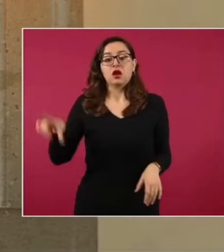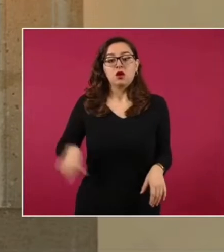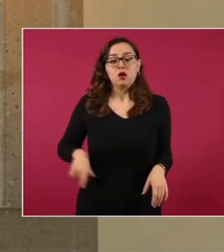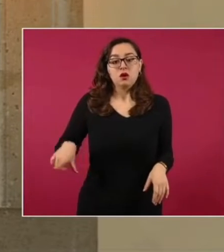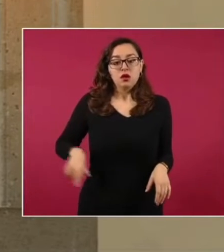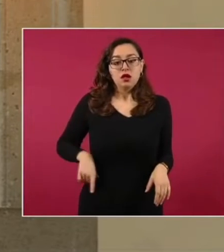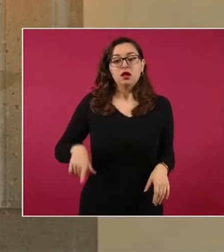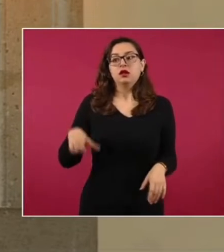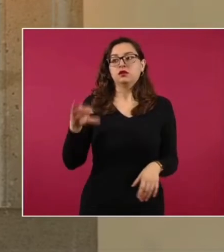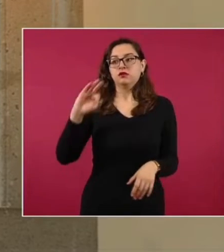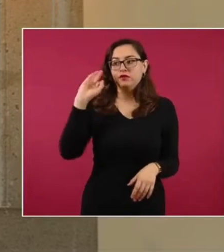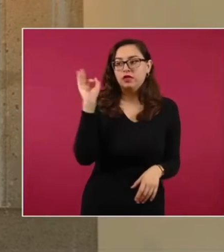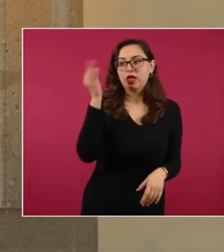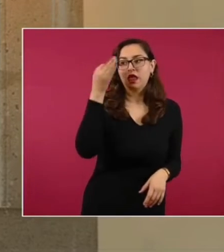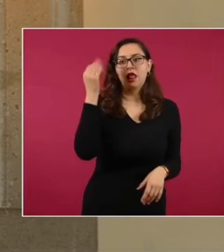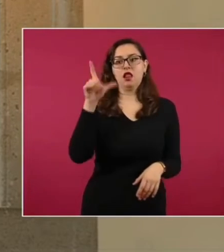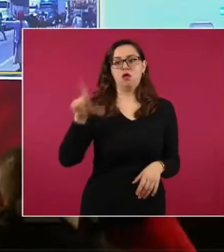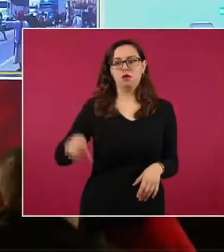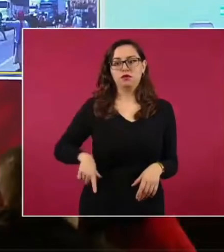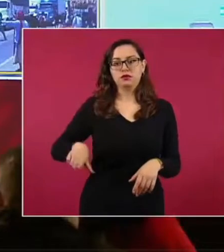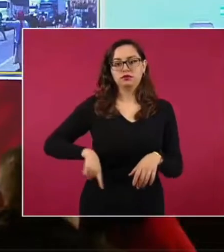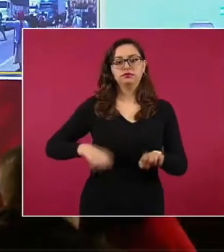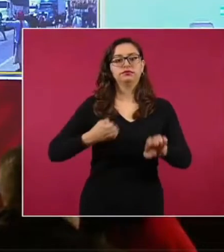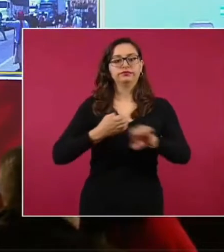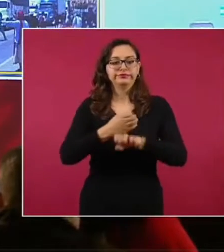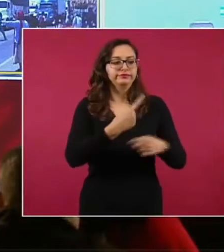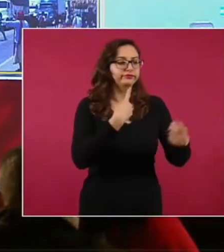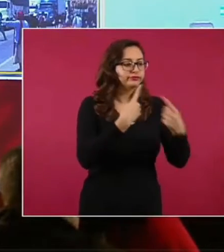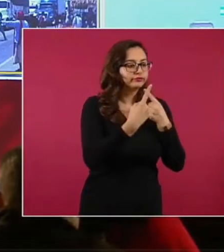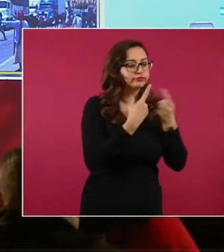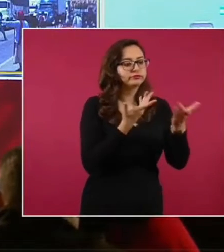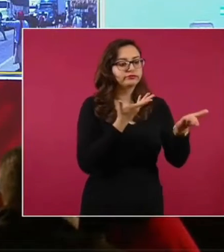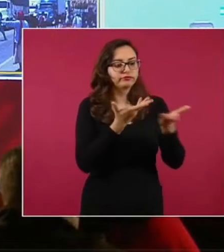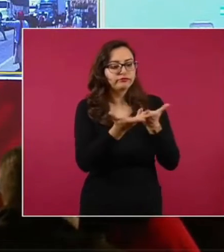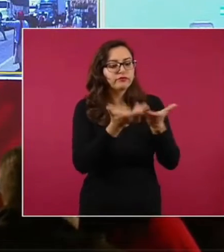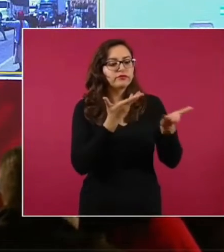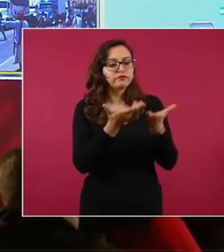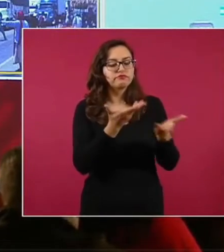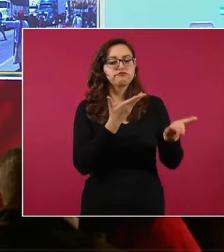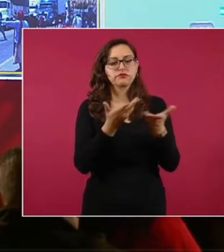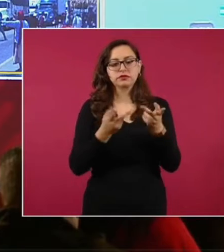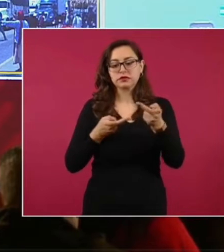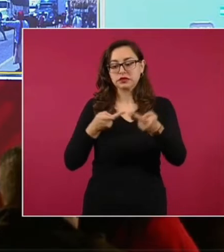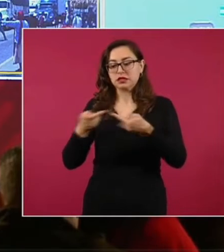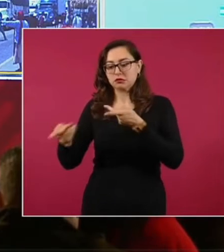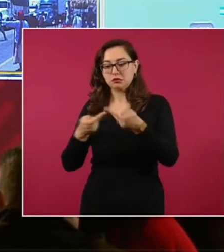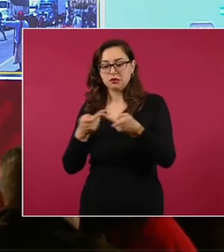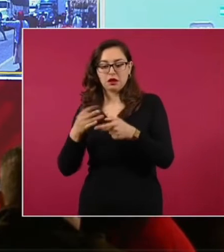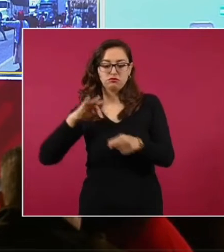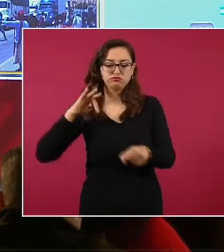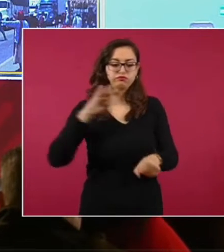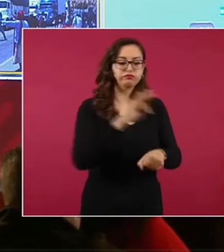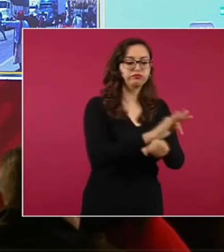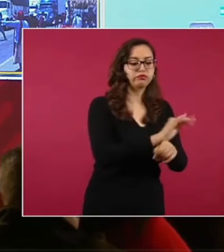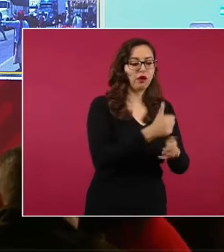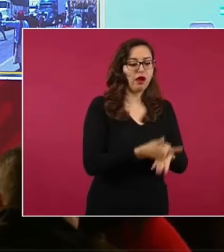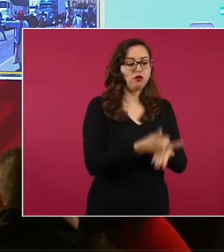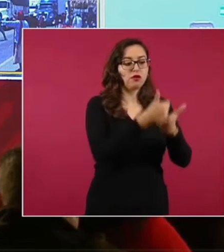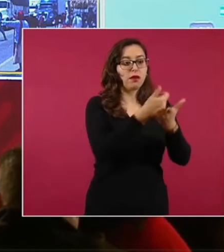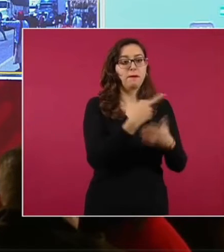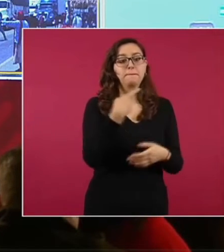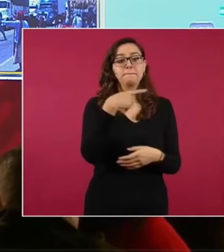Hay diferentes acciones que se han venido desarrollando. Sin embargo, había 3 bloqueos